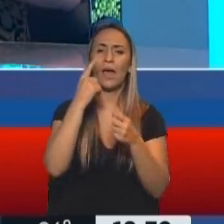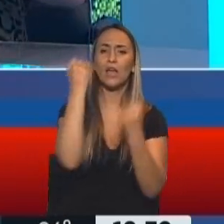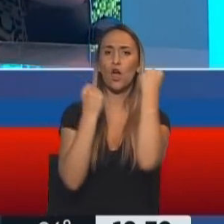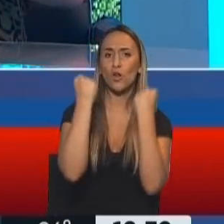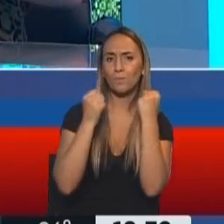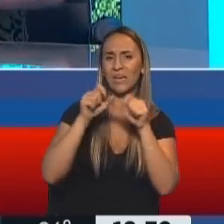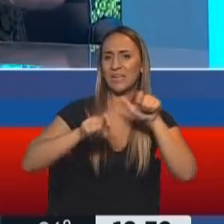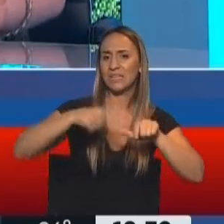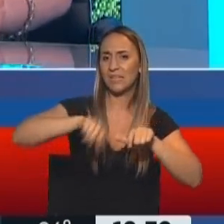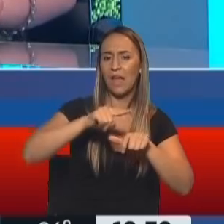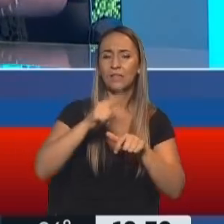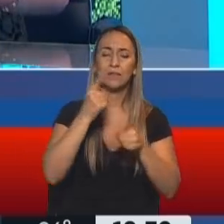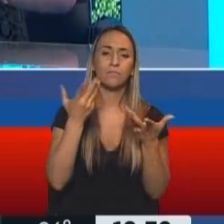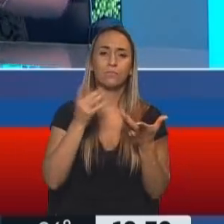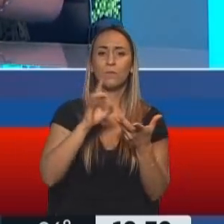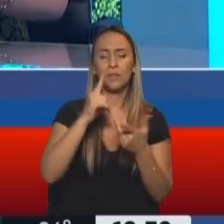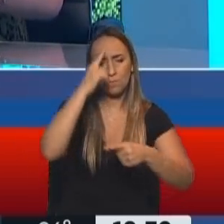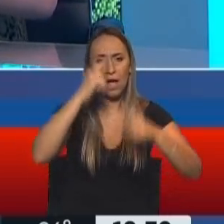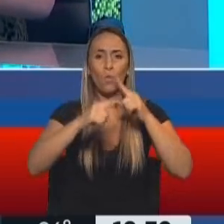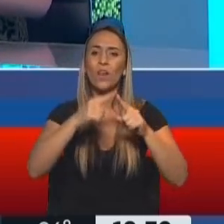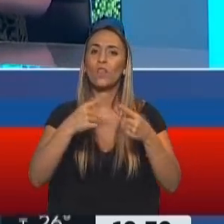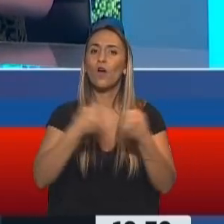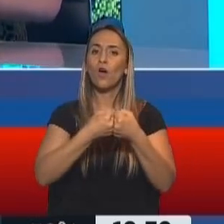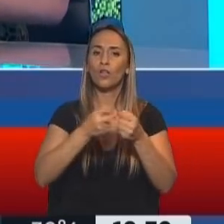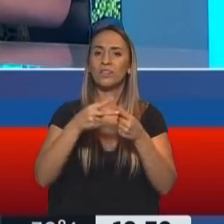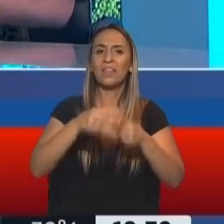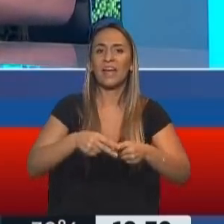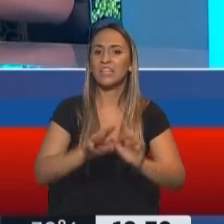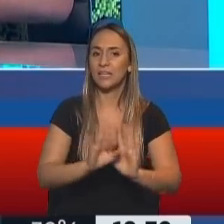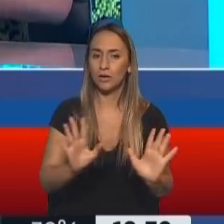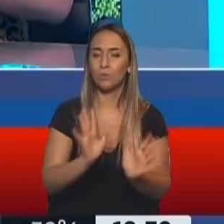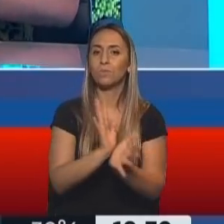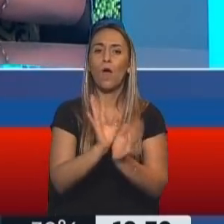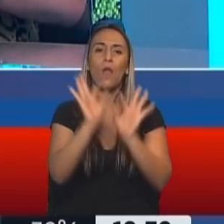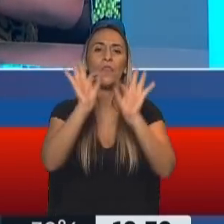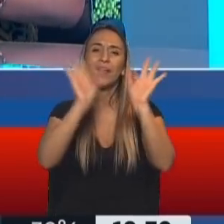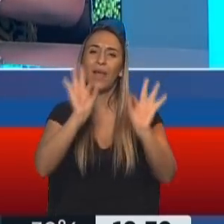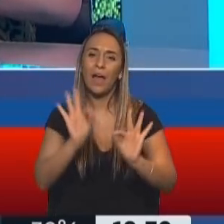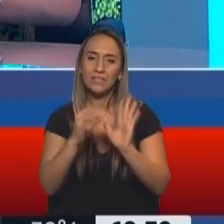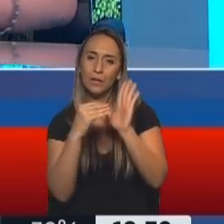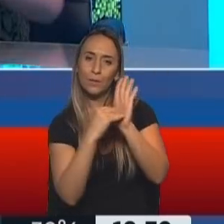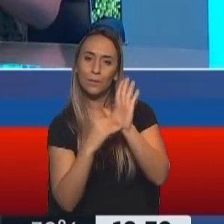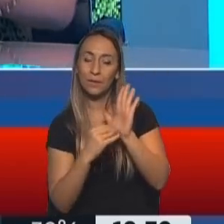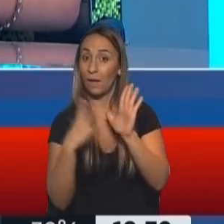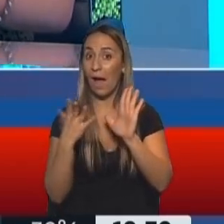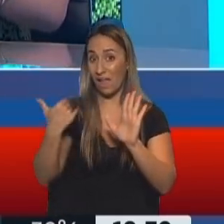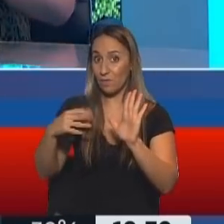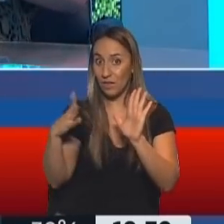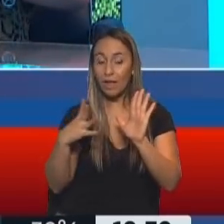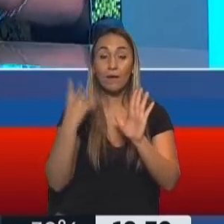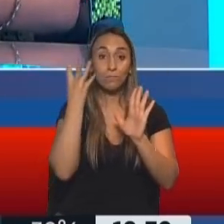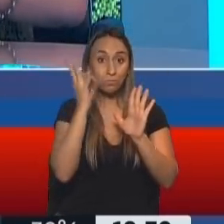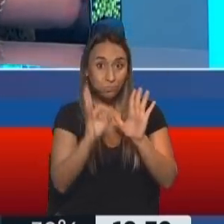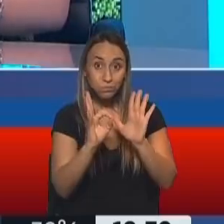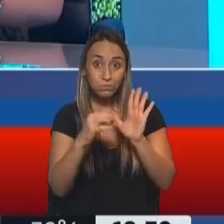economistas, realizando el acuerdo técnico, ¿sí? Esa famosa letra chica que todavía faltaba por diagramar. Una vez terminado